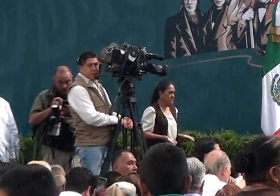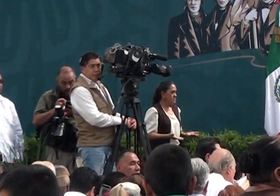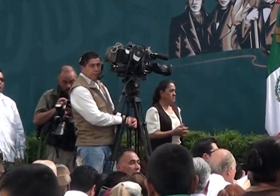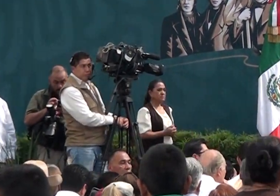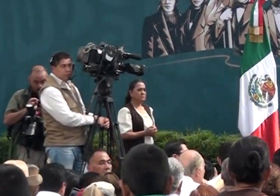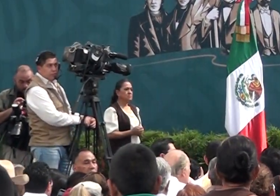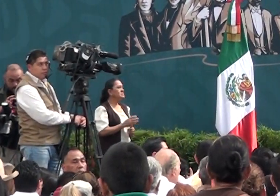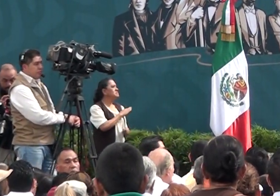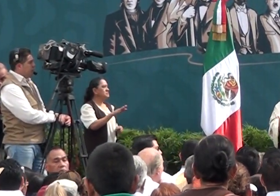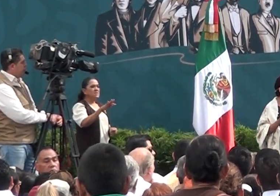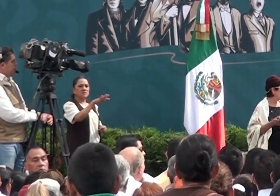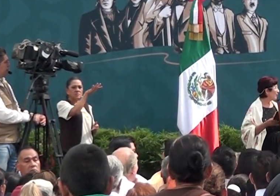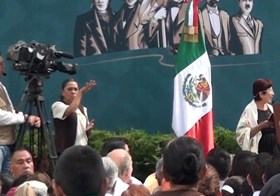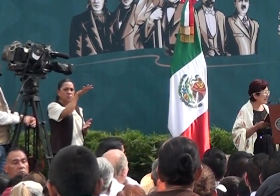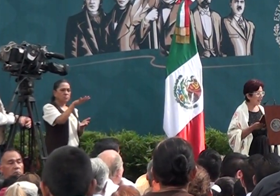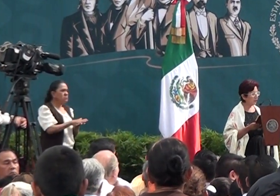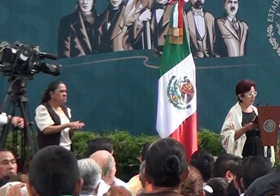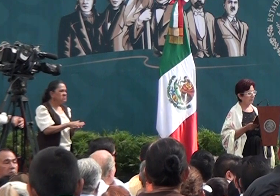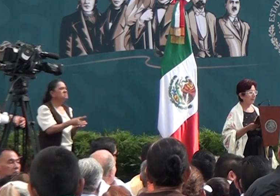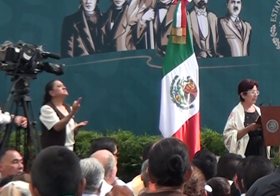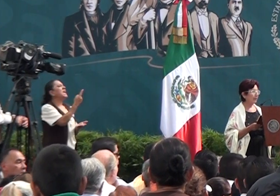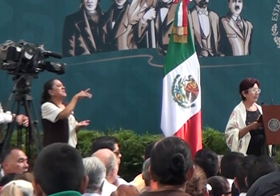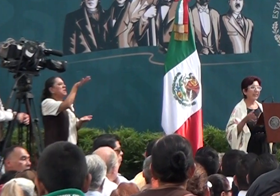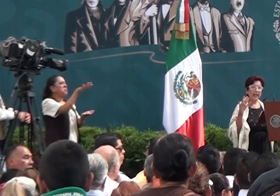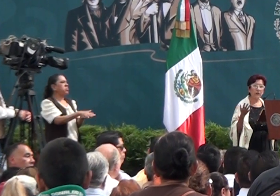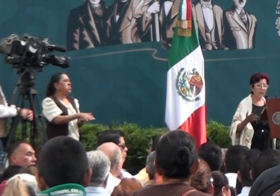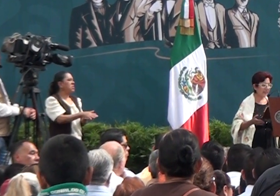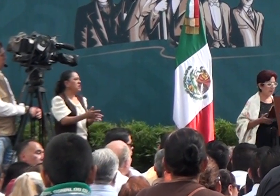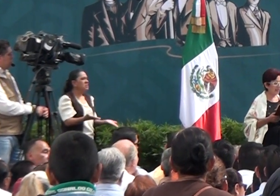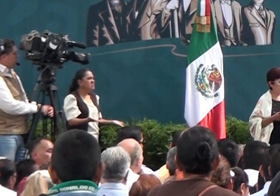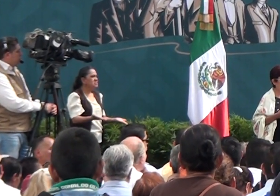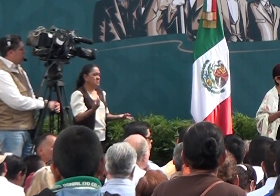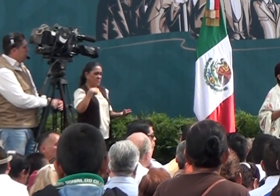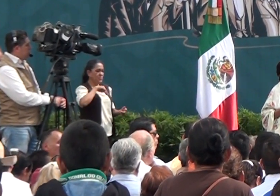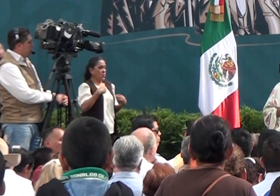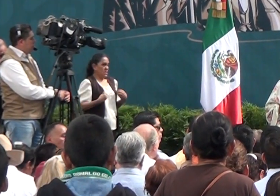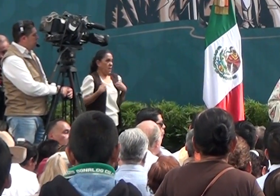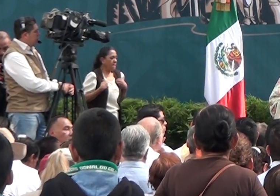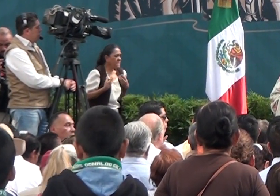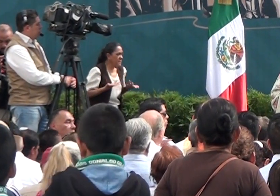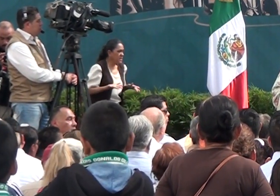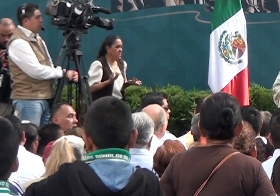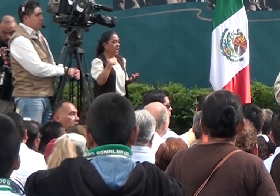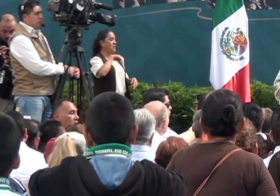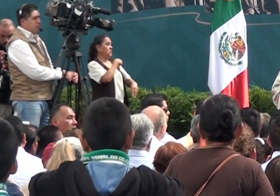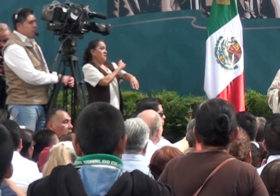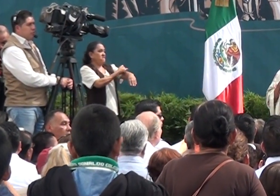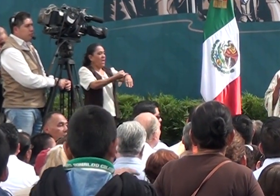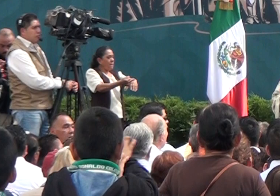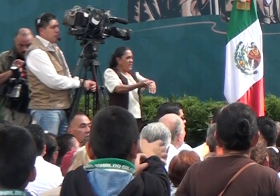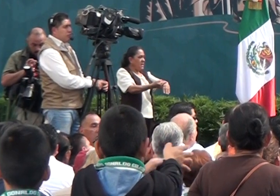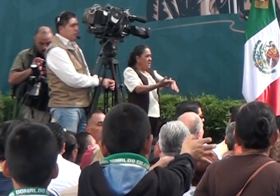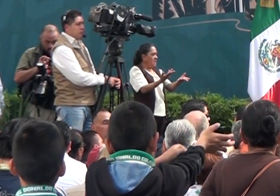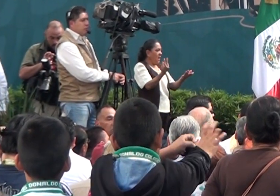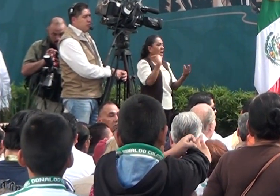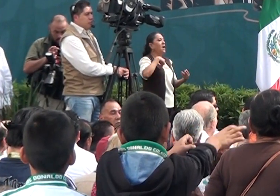Se cayó. ¿Qué se cayó? Se cayó nuestra vida, se cayó nuestra familia, se